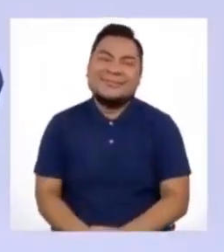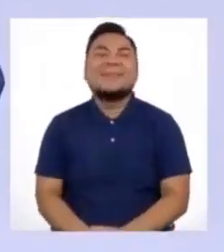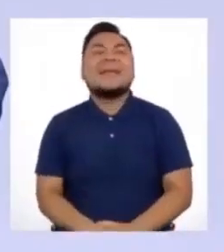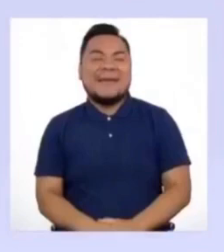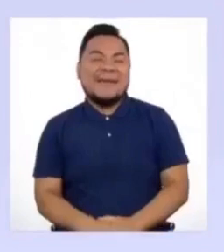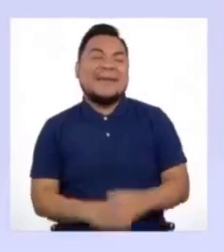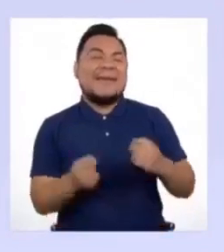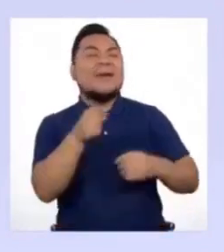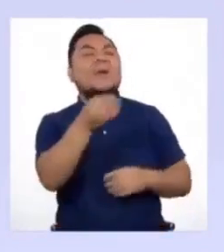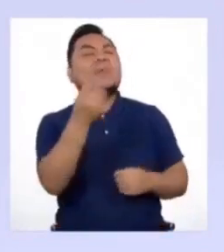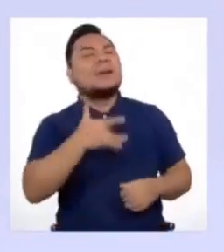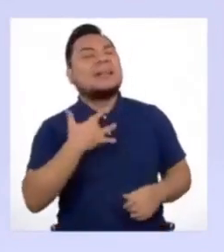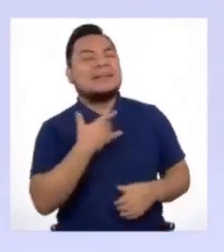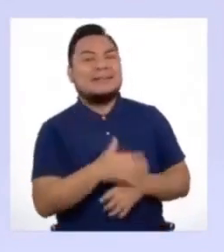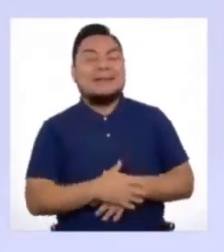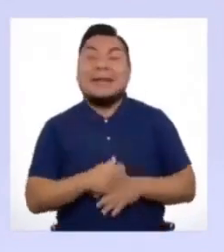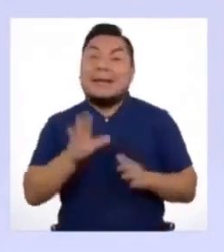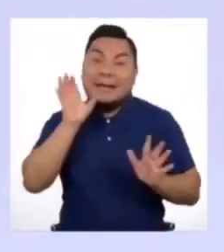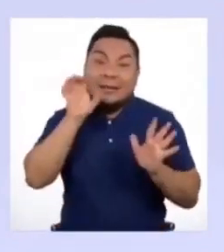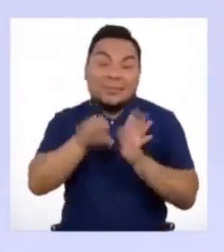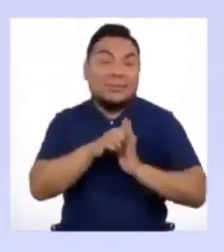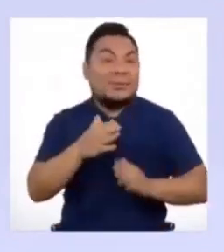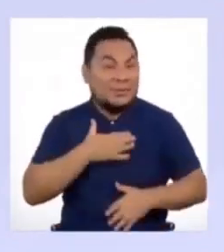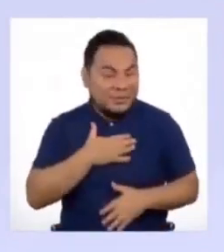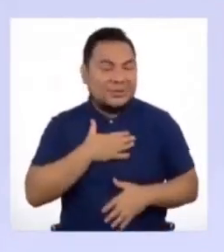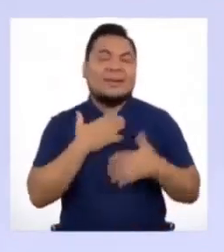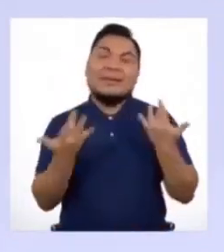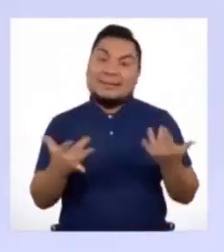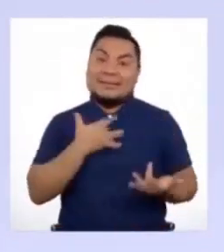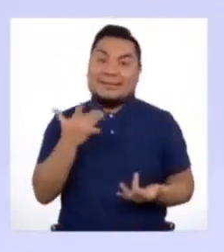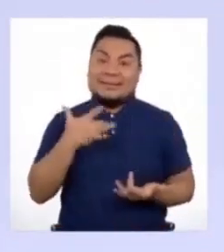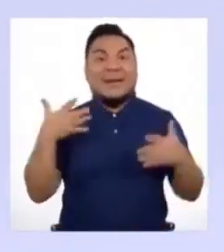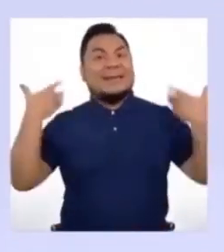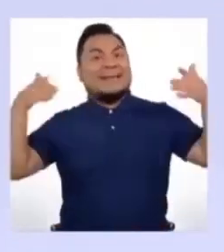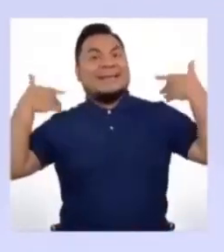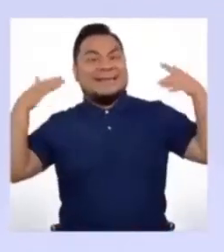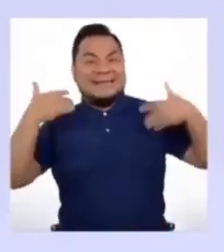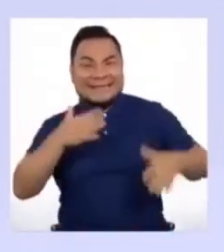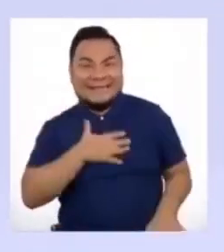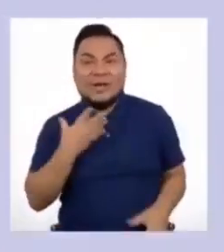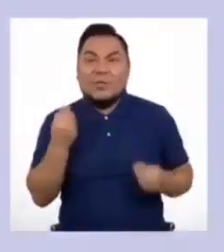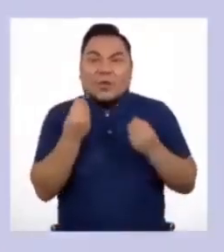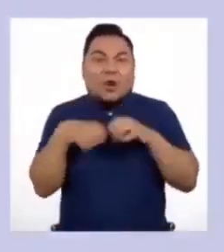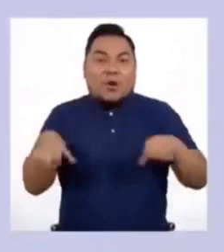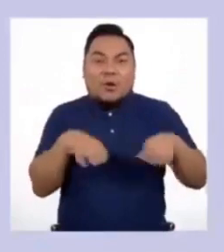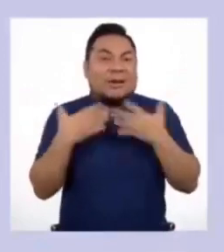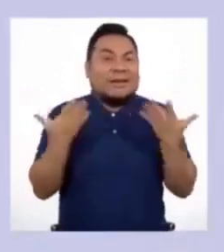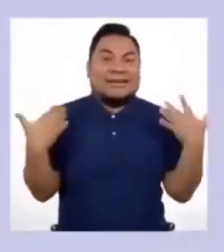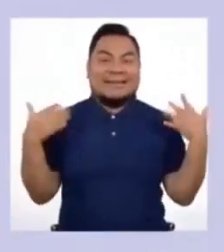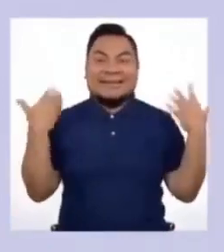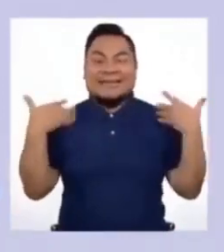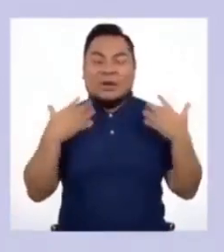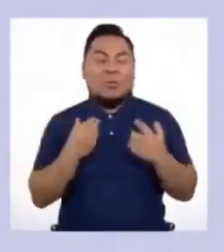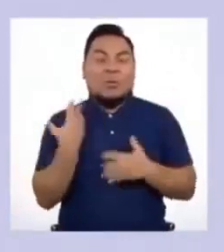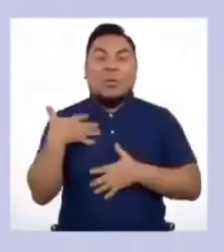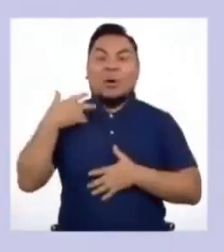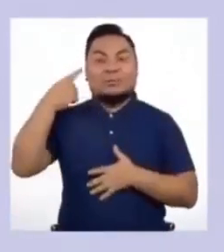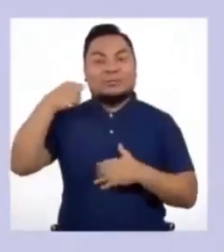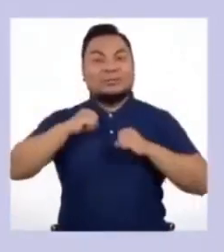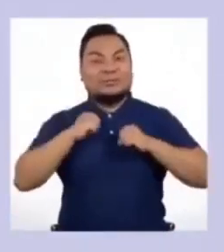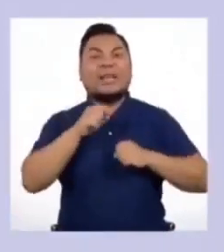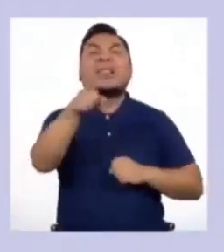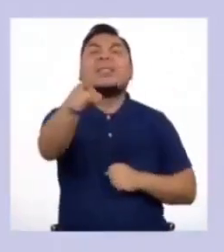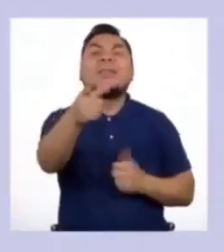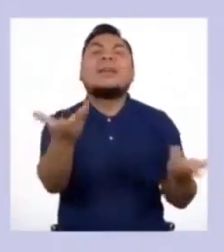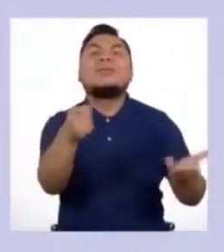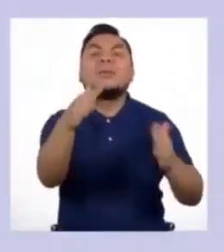hizo sentir? Uy, yo por ejemplo, cuando me siento súper entusiasmada, tengo ganas de hacer muchas cosas. Tengo demasiada energía. ¿Y a ti?